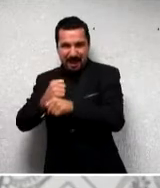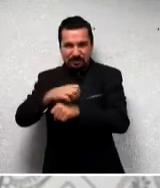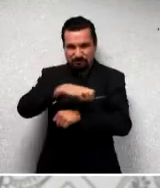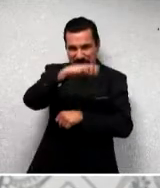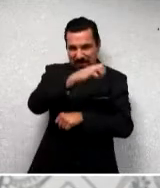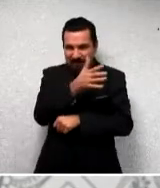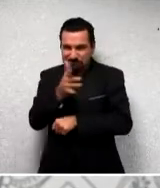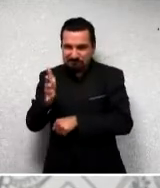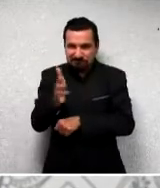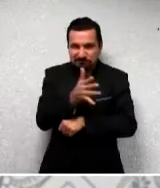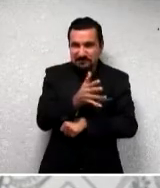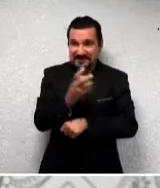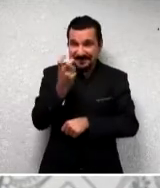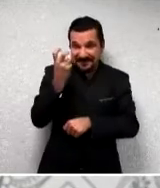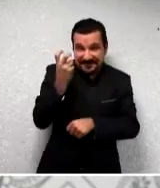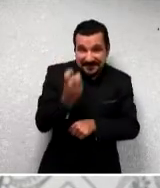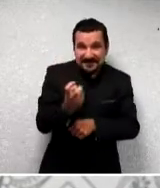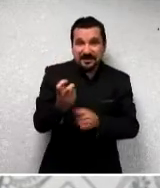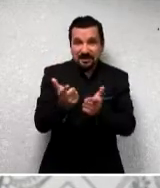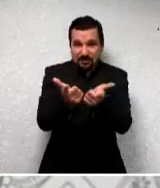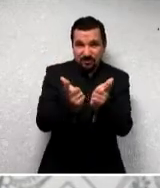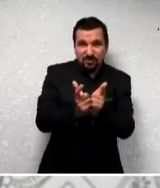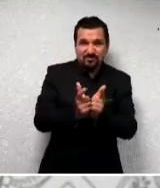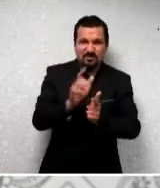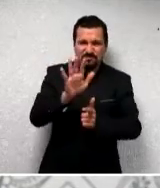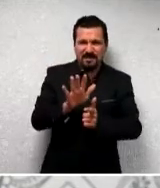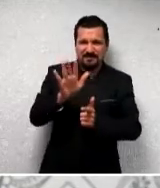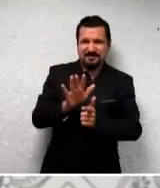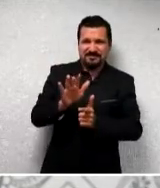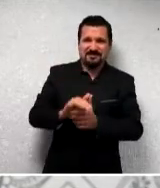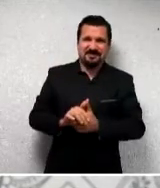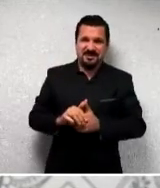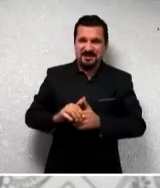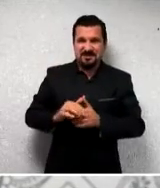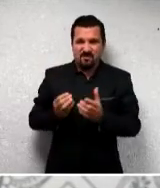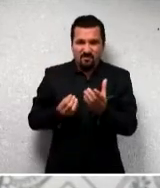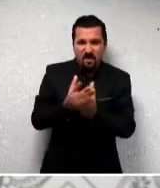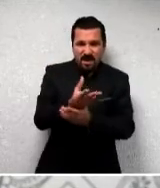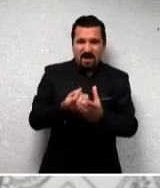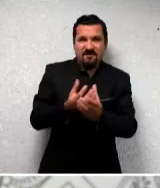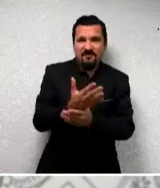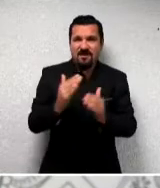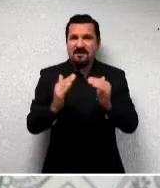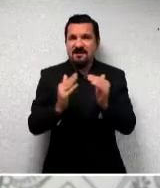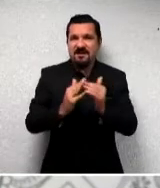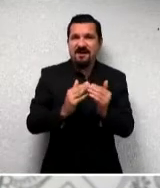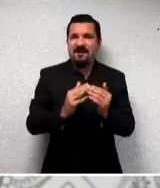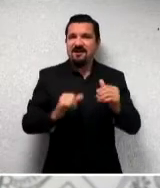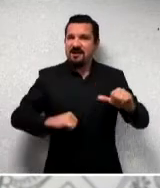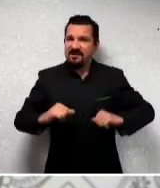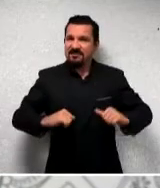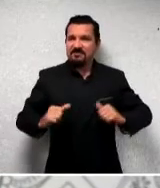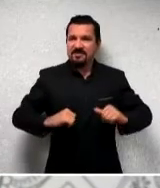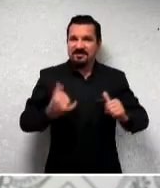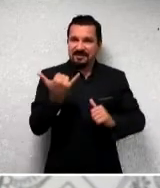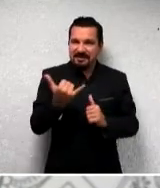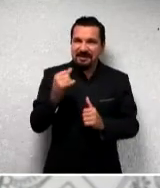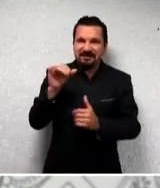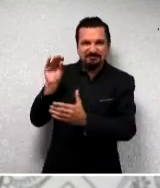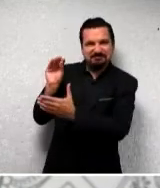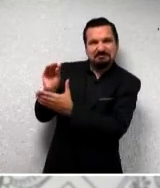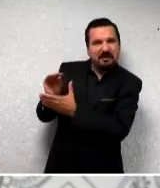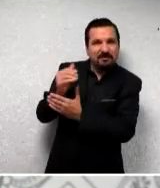edad que son quienes muestran mayor actividad fuera y mayor resistencia